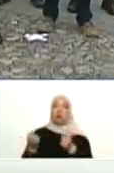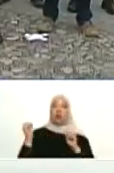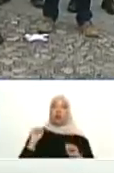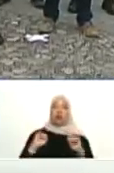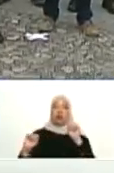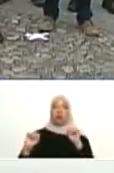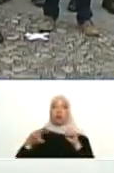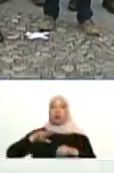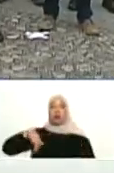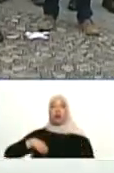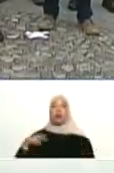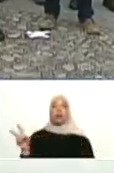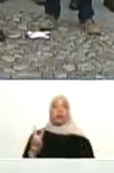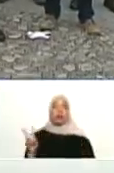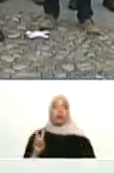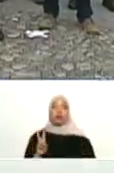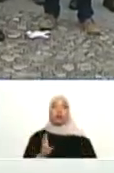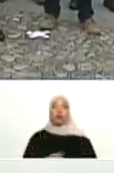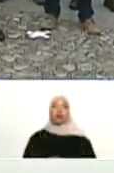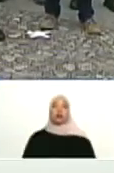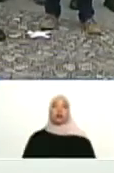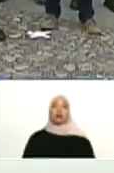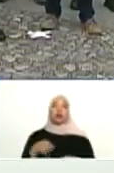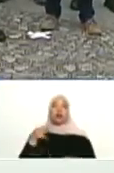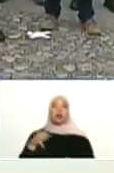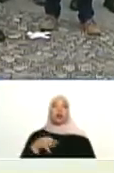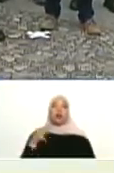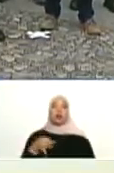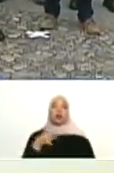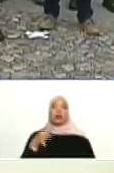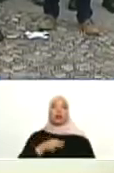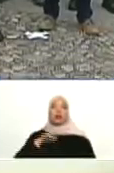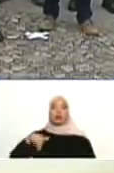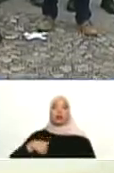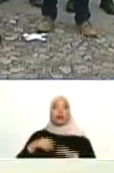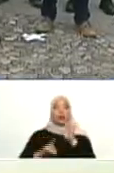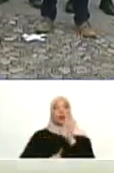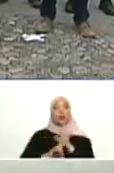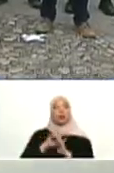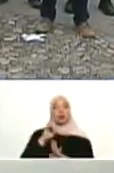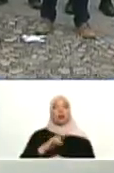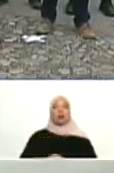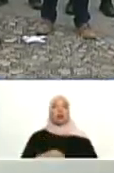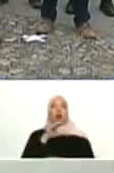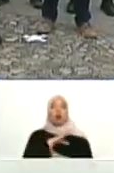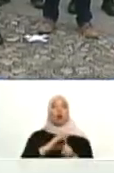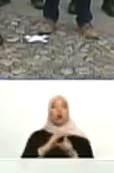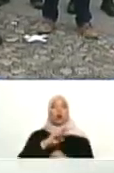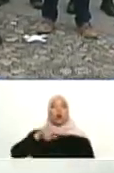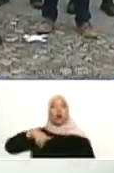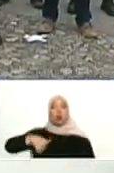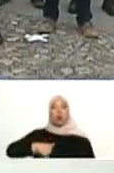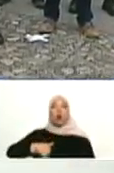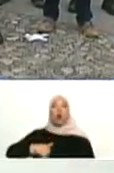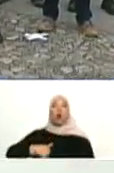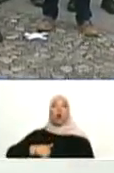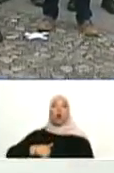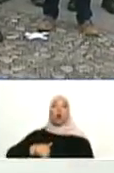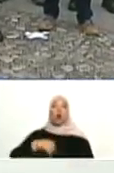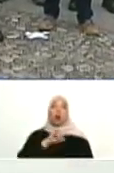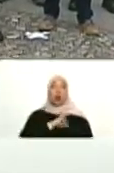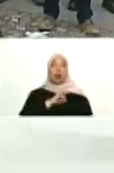para nuestro país. Freddy, hay que seguir avanzando en el desarrollo de la cultura, en el desarrollo de la